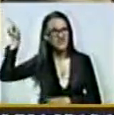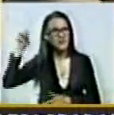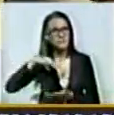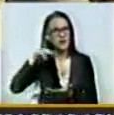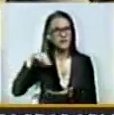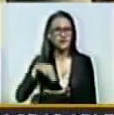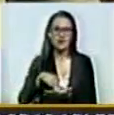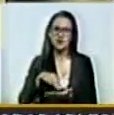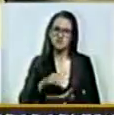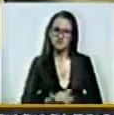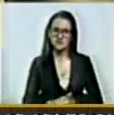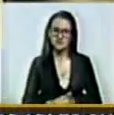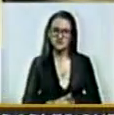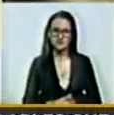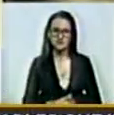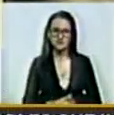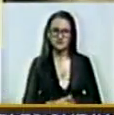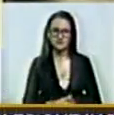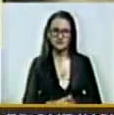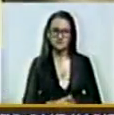Frente a ese cuadro,